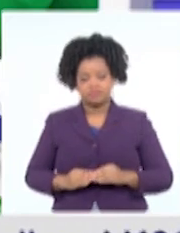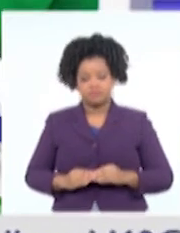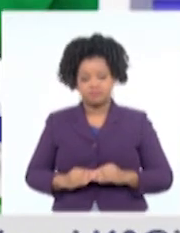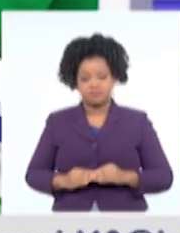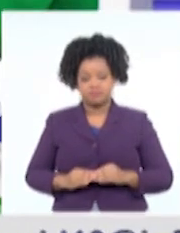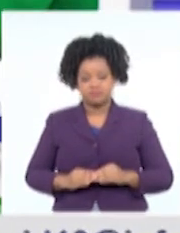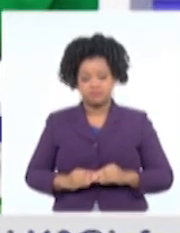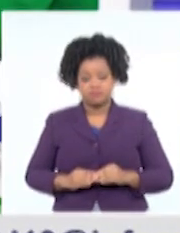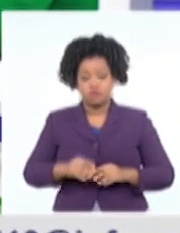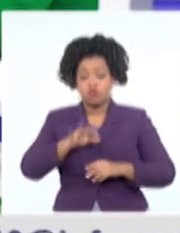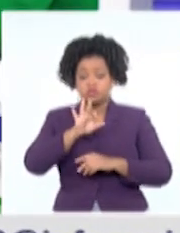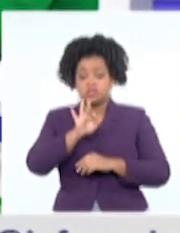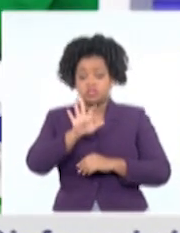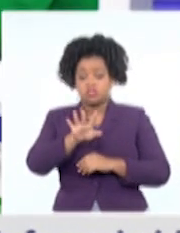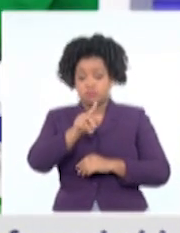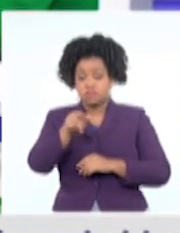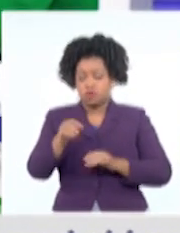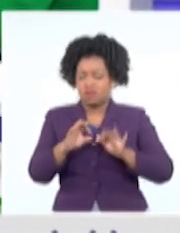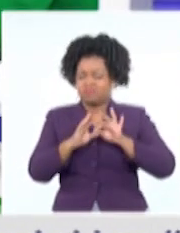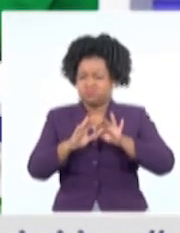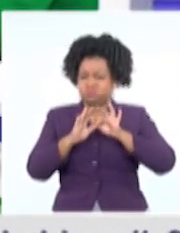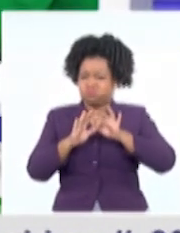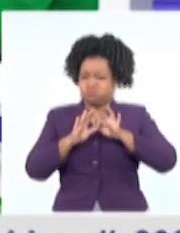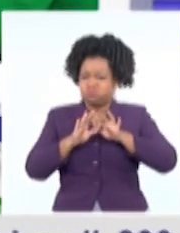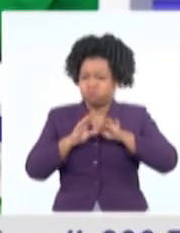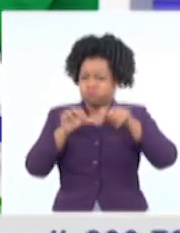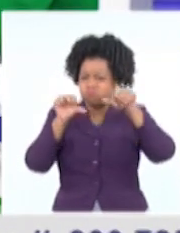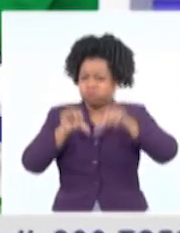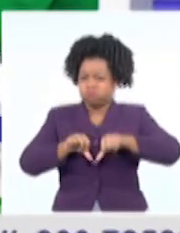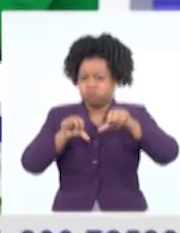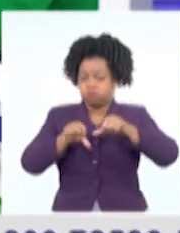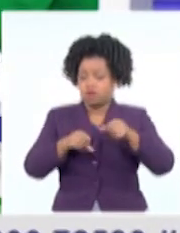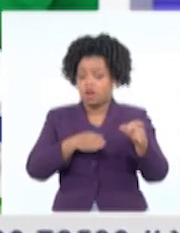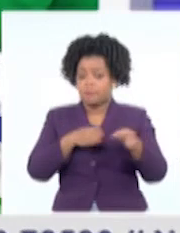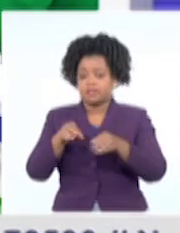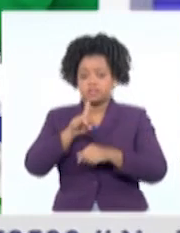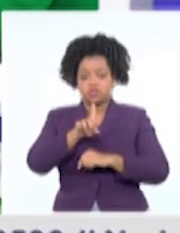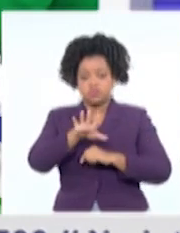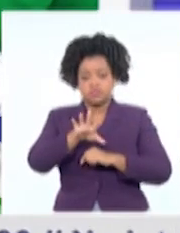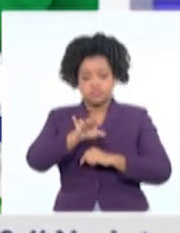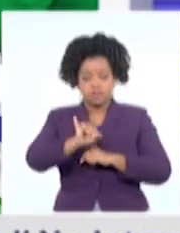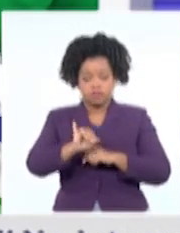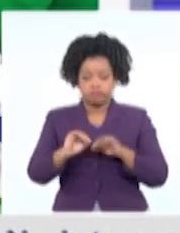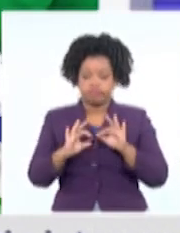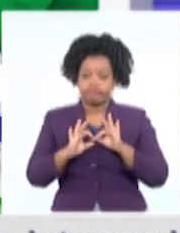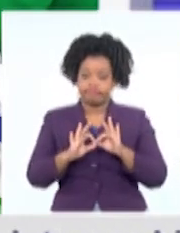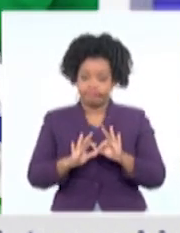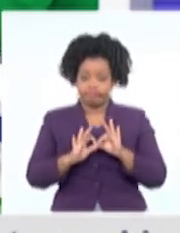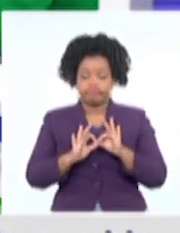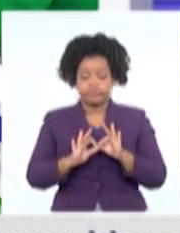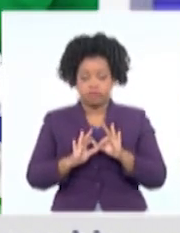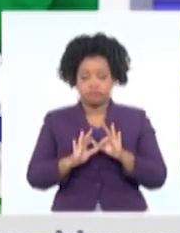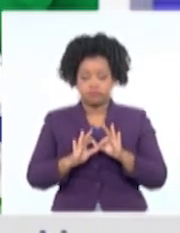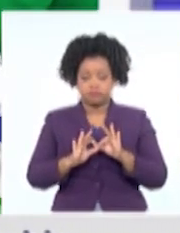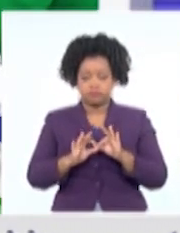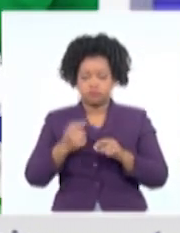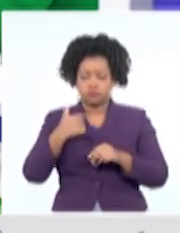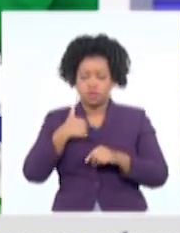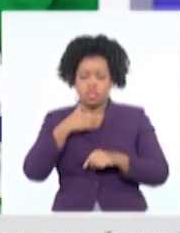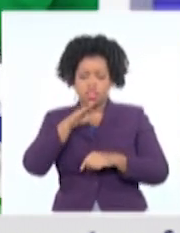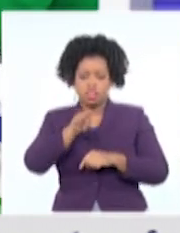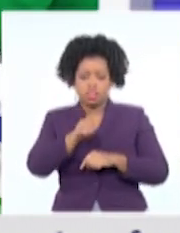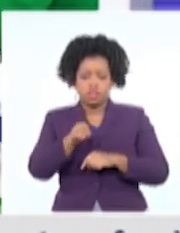85 en estado crítico y 156 graves. Aquí digo algo similar a lo de